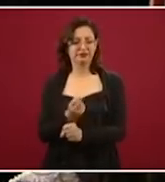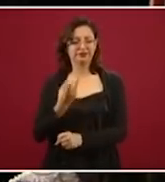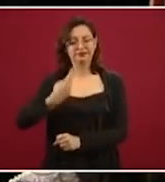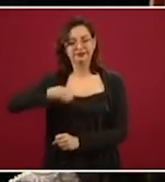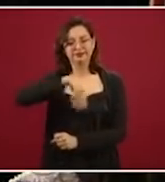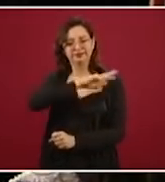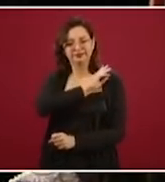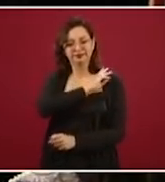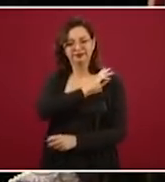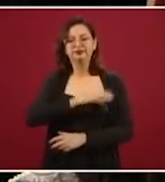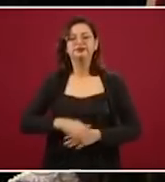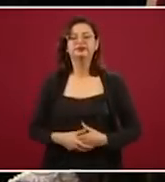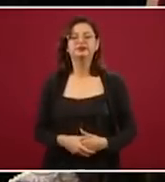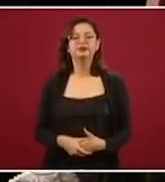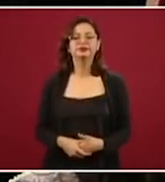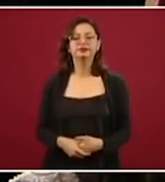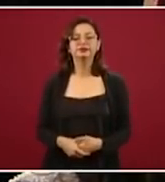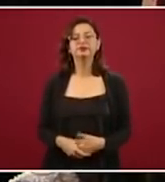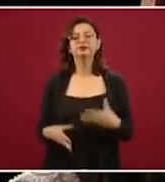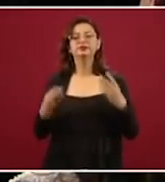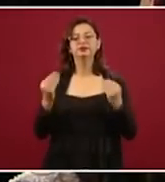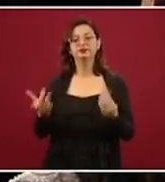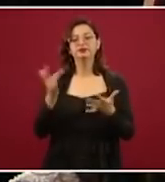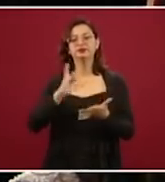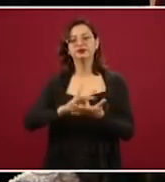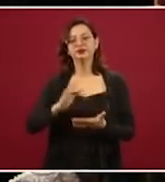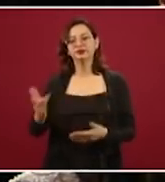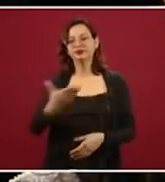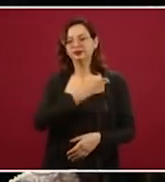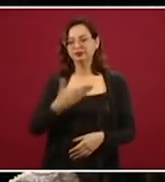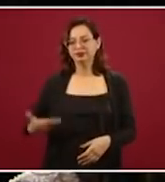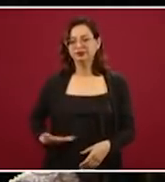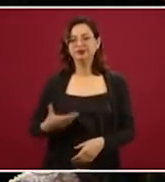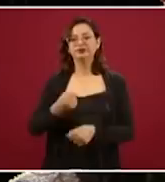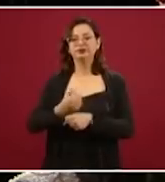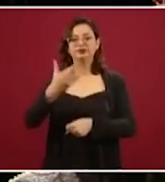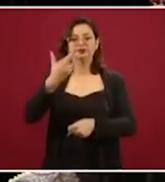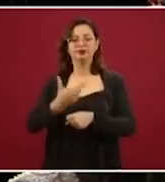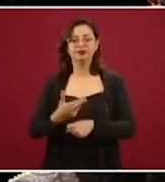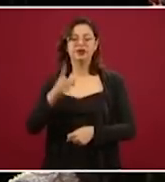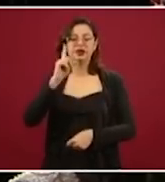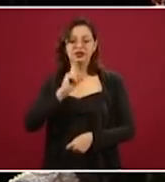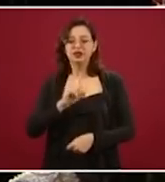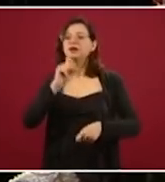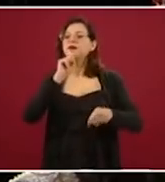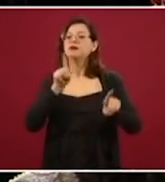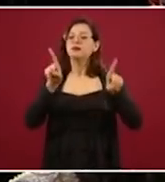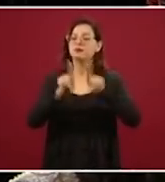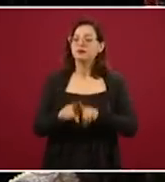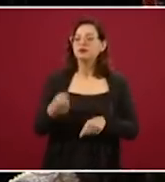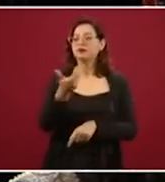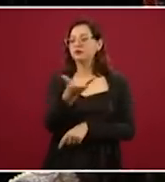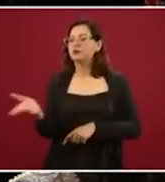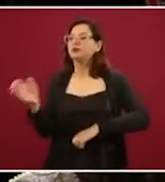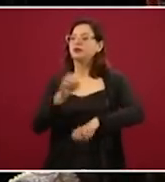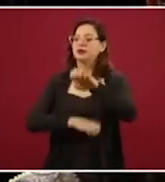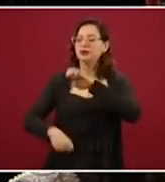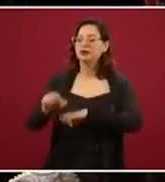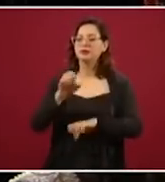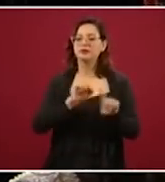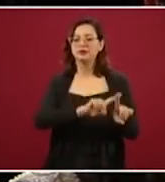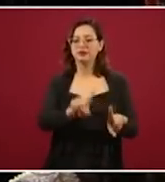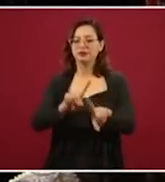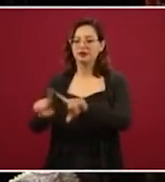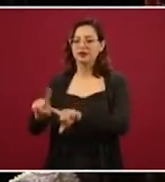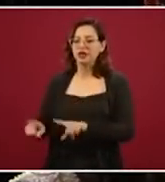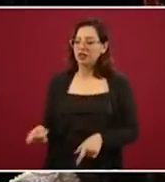Muchas gracias, presidente, secretaria, a todos los empresarios, muchas gracias. Está aquí también nuestro secretario